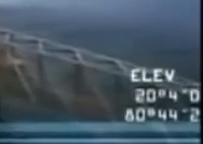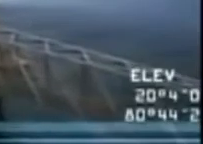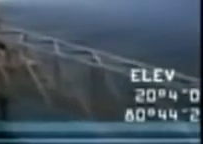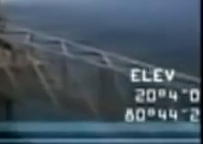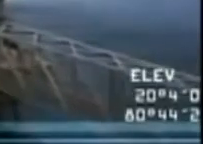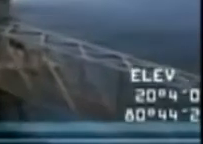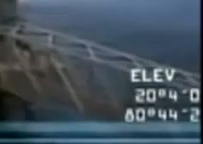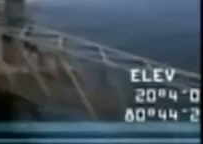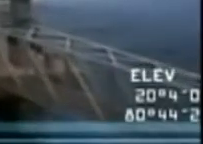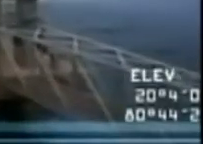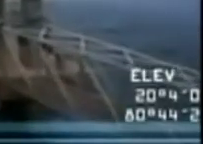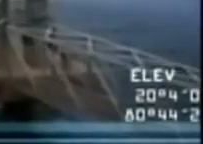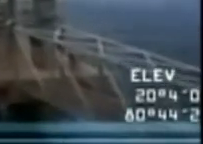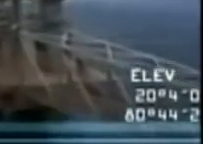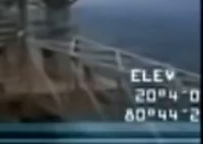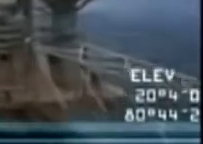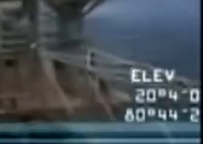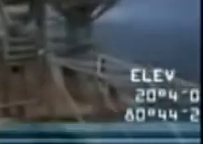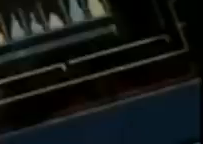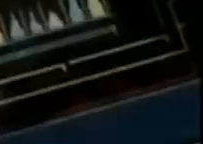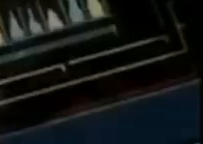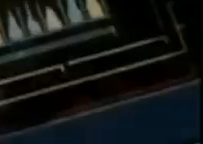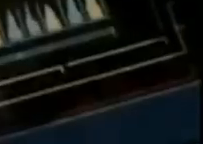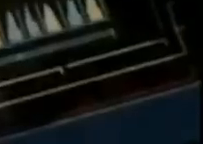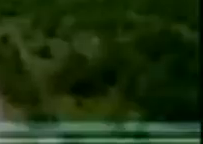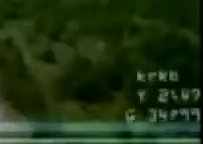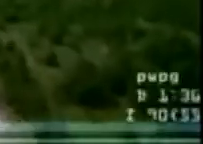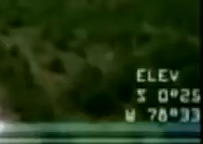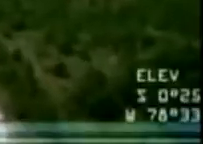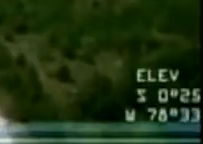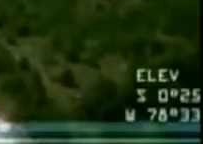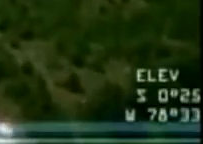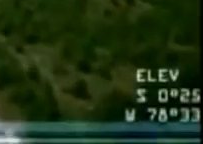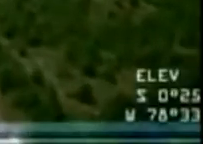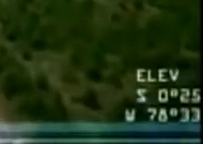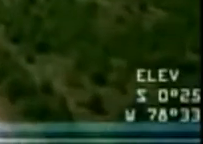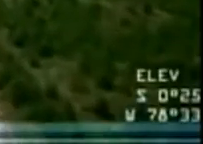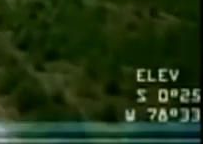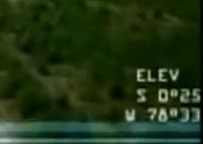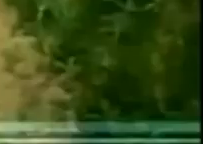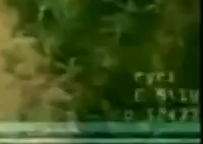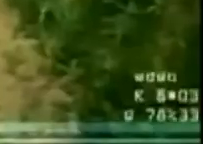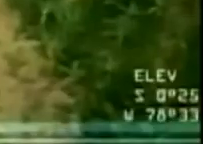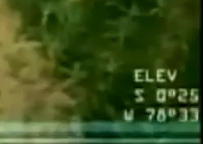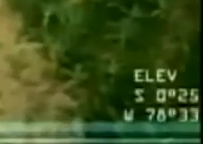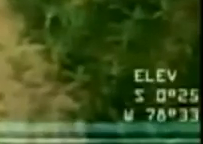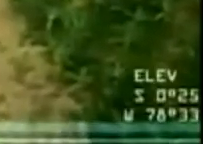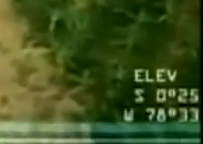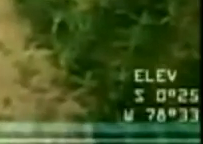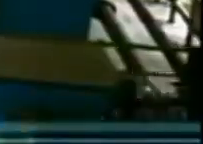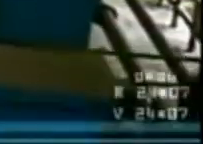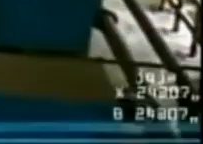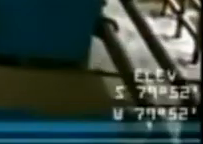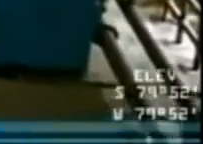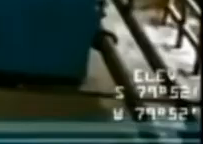nacen nuevos recursos que se reproducen se multiplican que se hacen infinitos